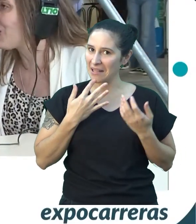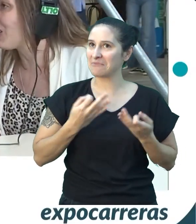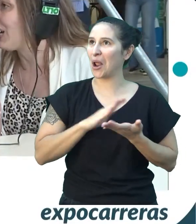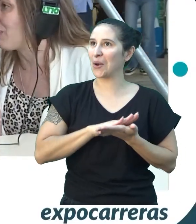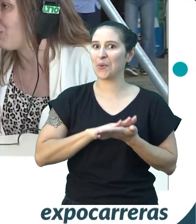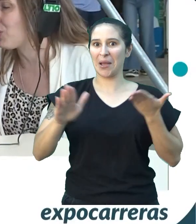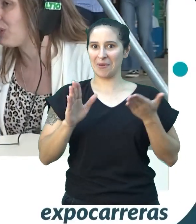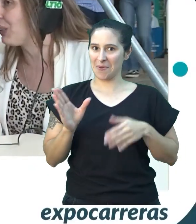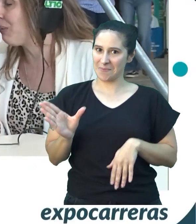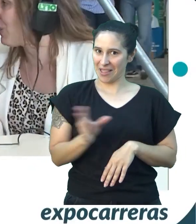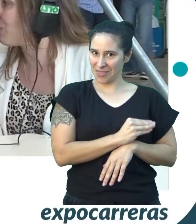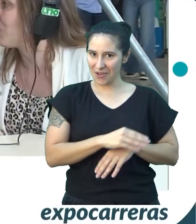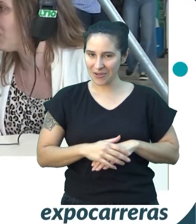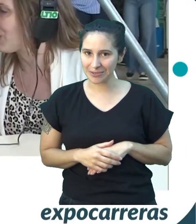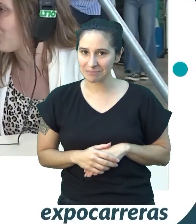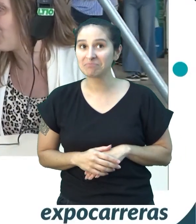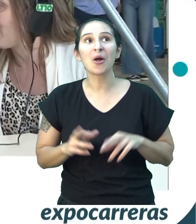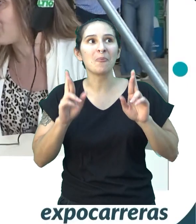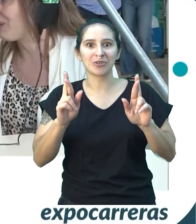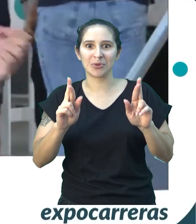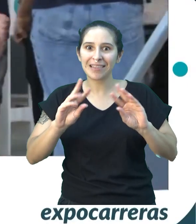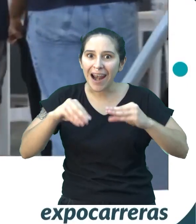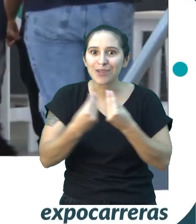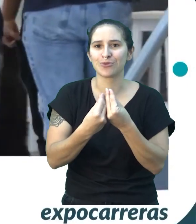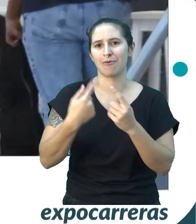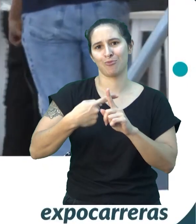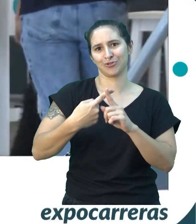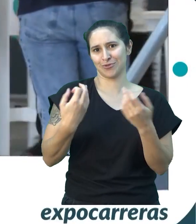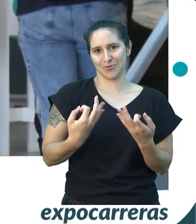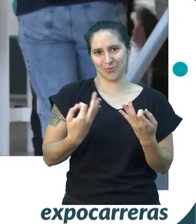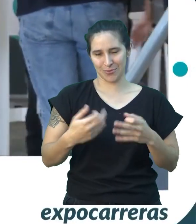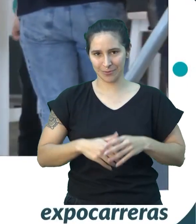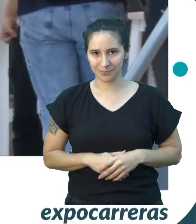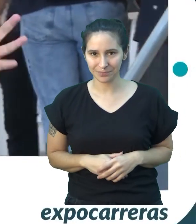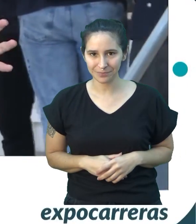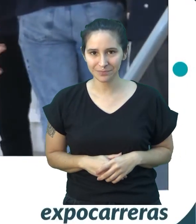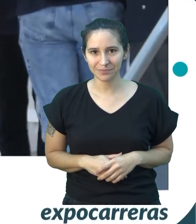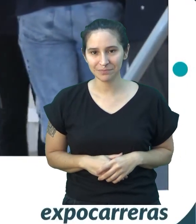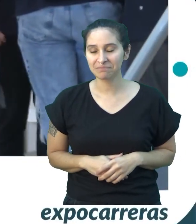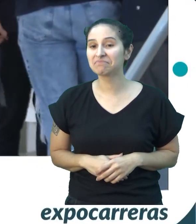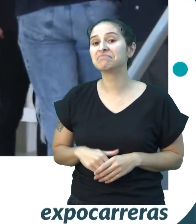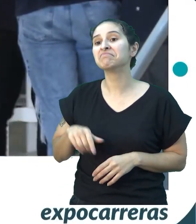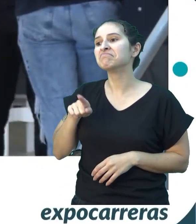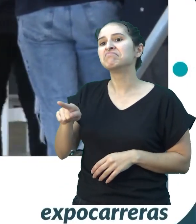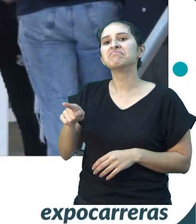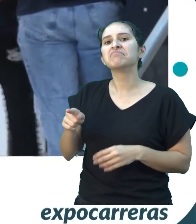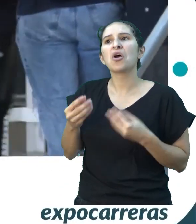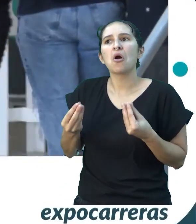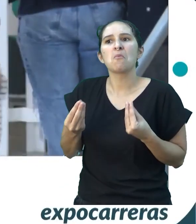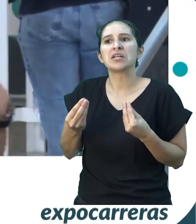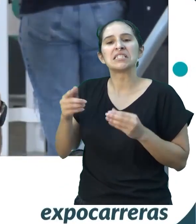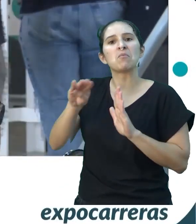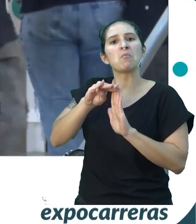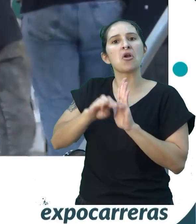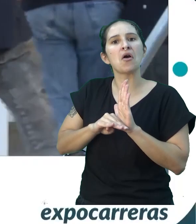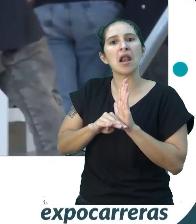todos, pero por suerte vino con muy buenos resultados. Caro, ¿cómo es en cuanto a ustedes en el programa? ¿Cómo